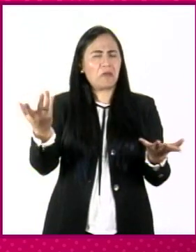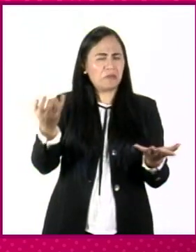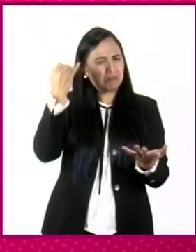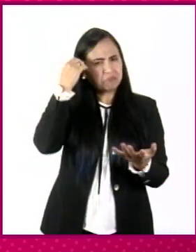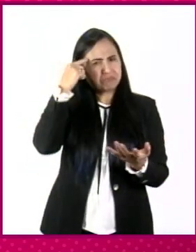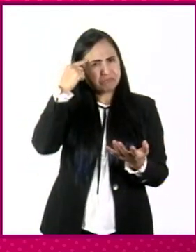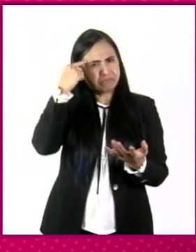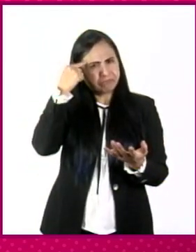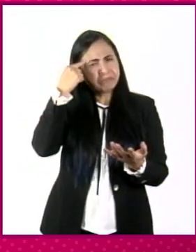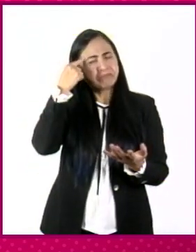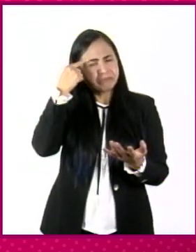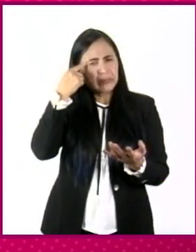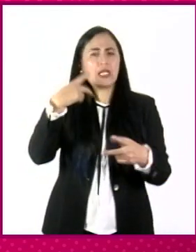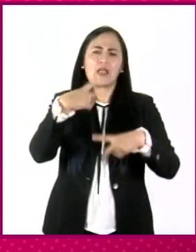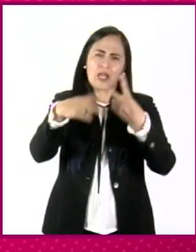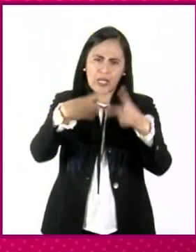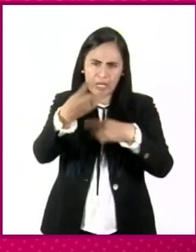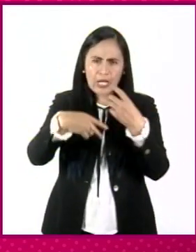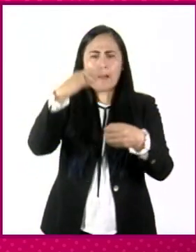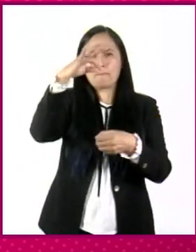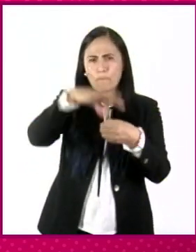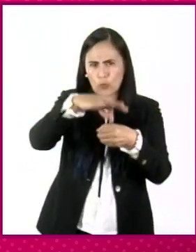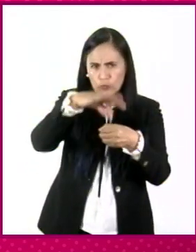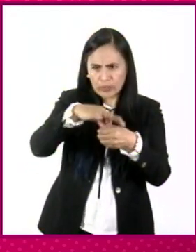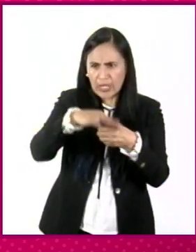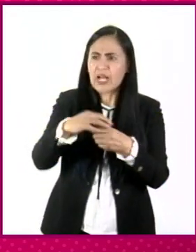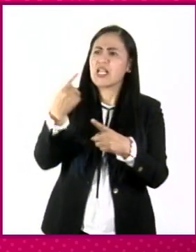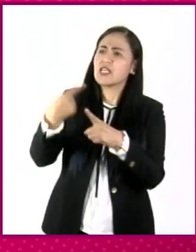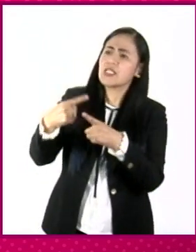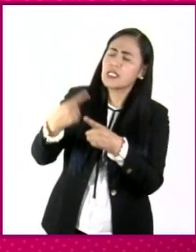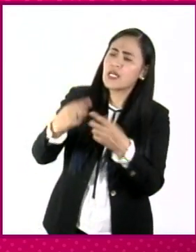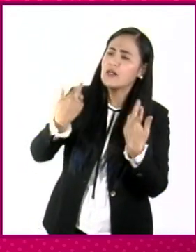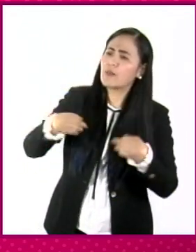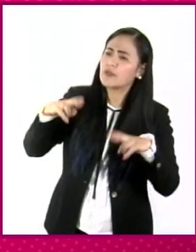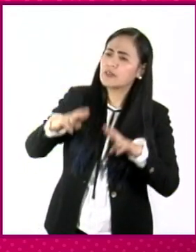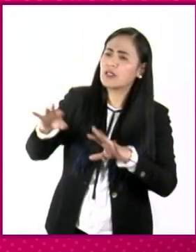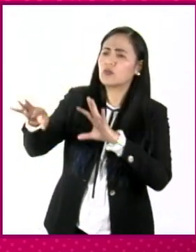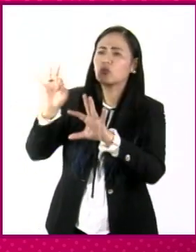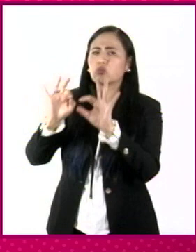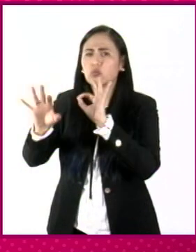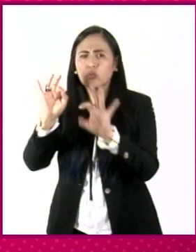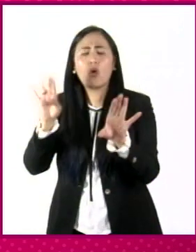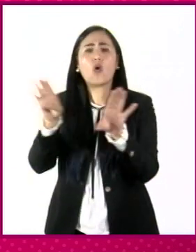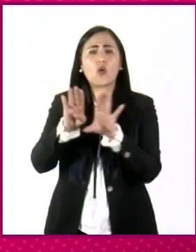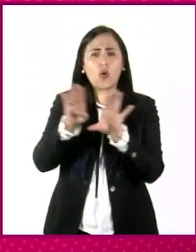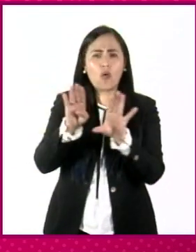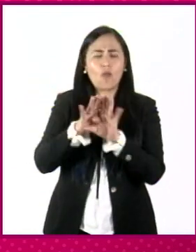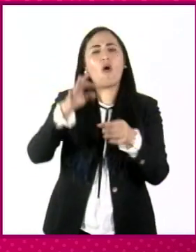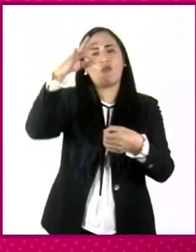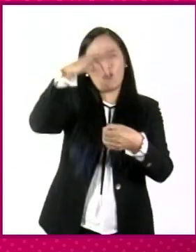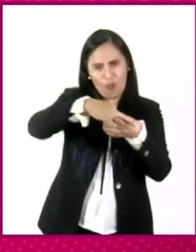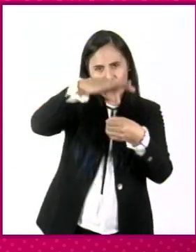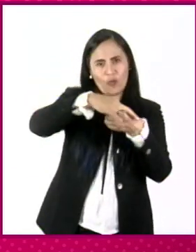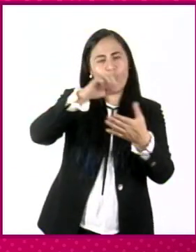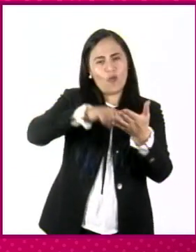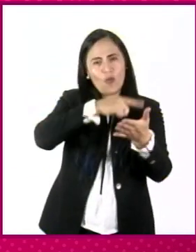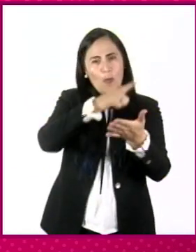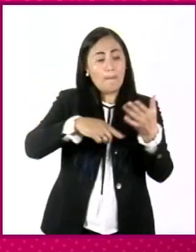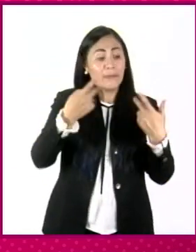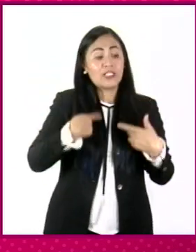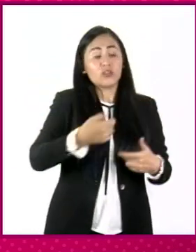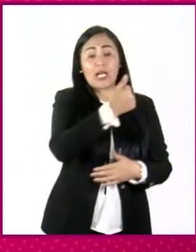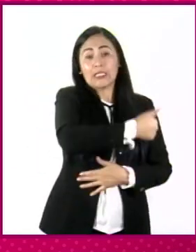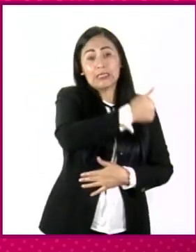poder, a través de ir a las urnas, elegir a estos representantes a través de la lógica del voto que cada uno de los